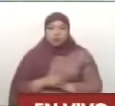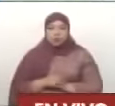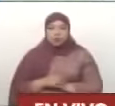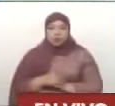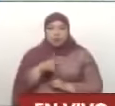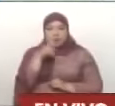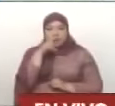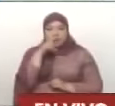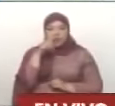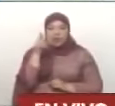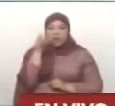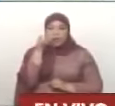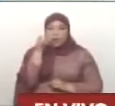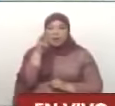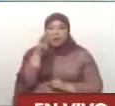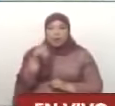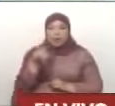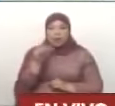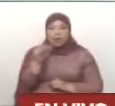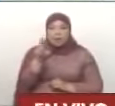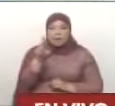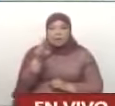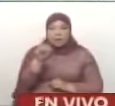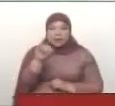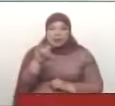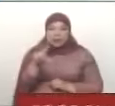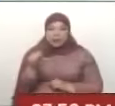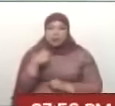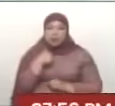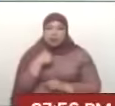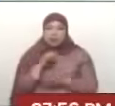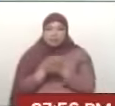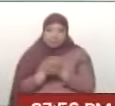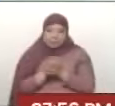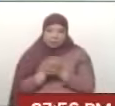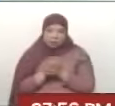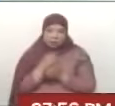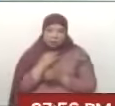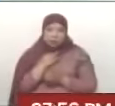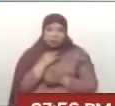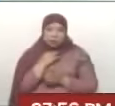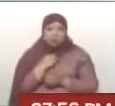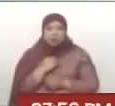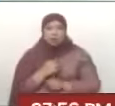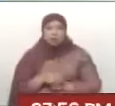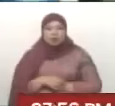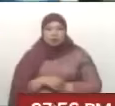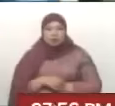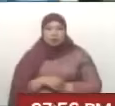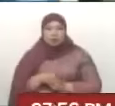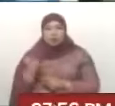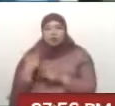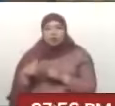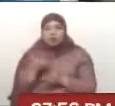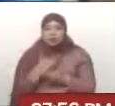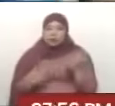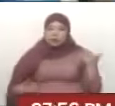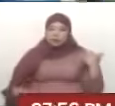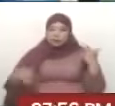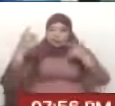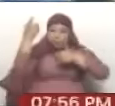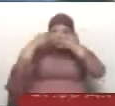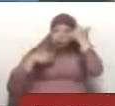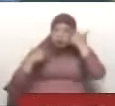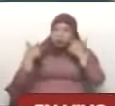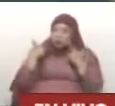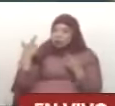Martelly, yo fui muy amigo de Martelly, fuimos amigos de Preval también. Preval le dijo al comandante Chávez